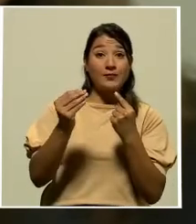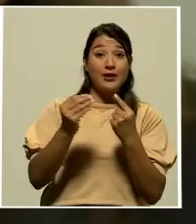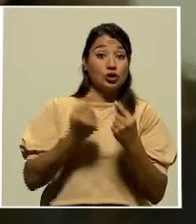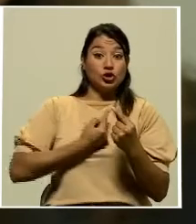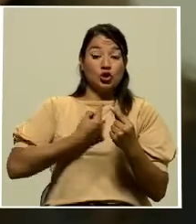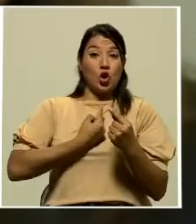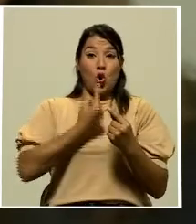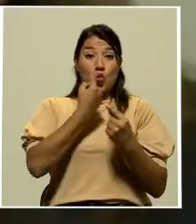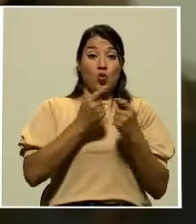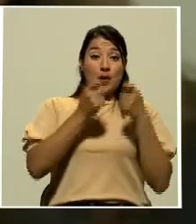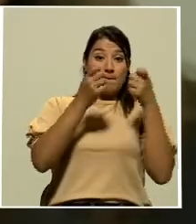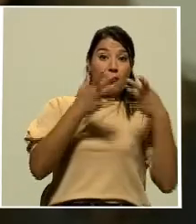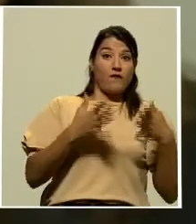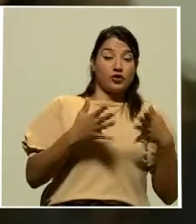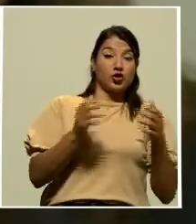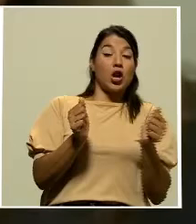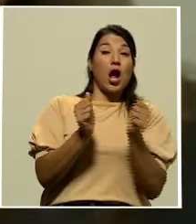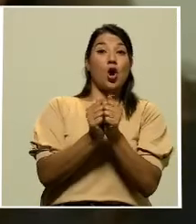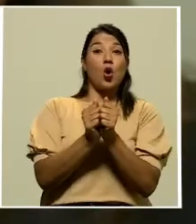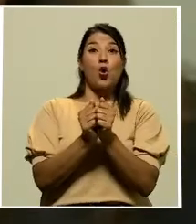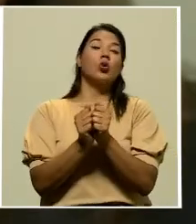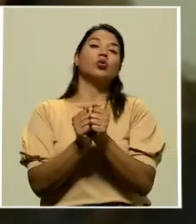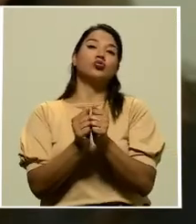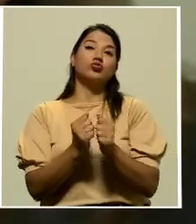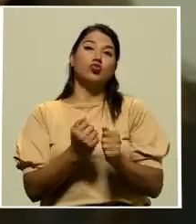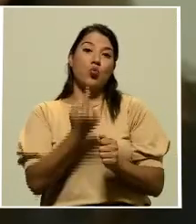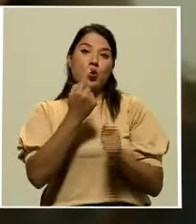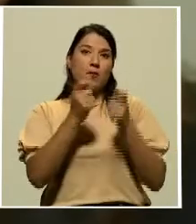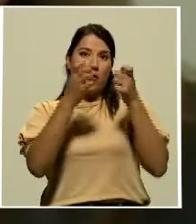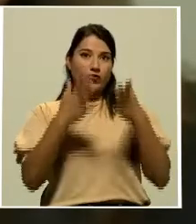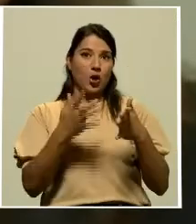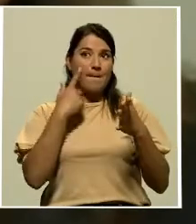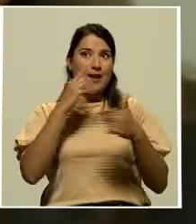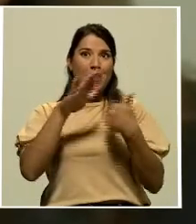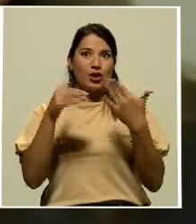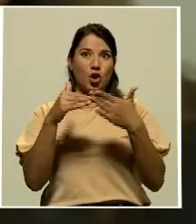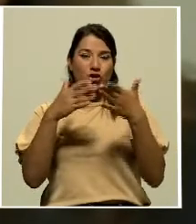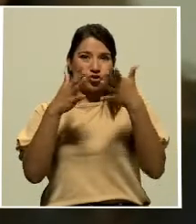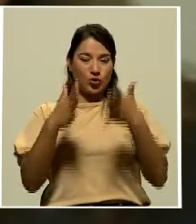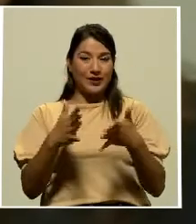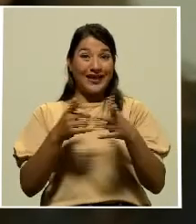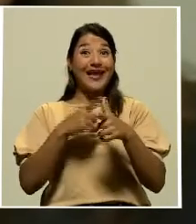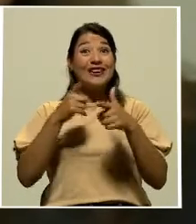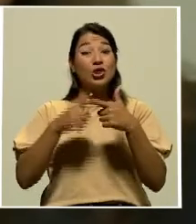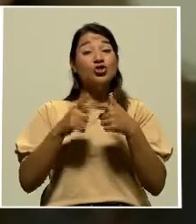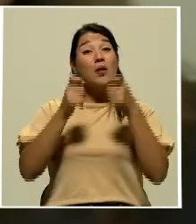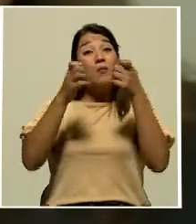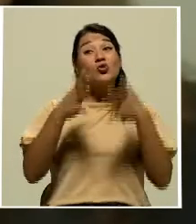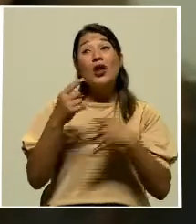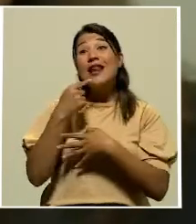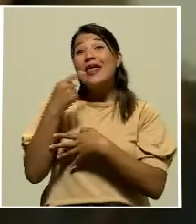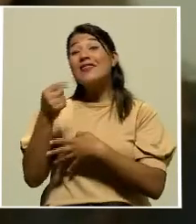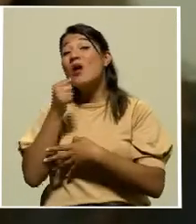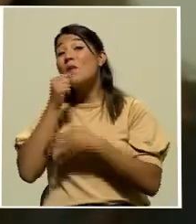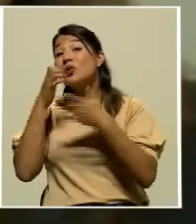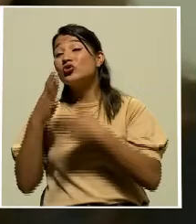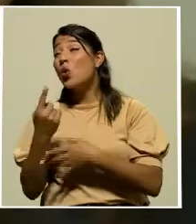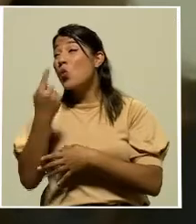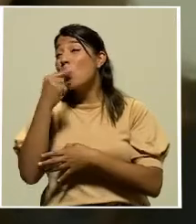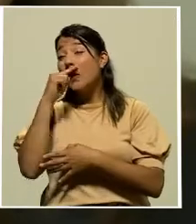sola con todos una maestra unidocente, y ella le decía que había una niña muy